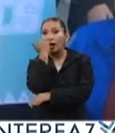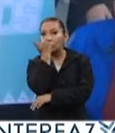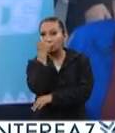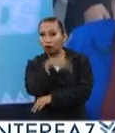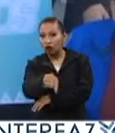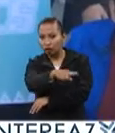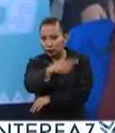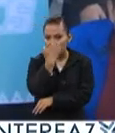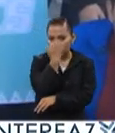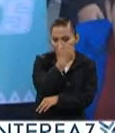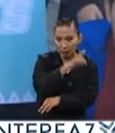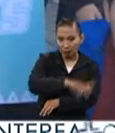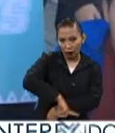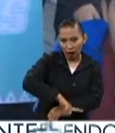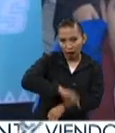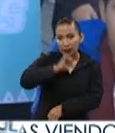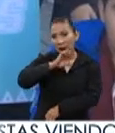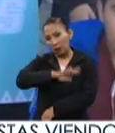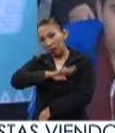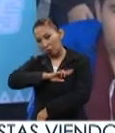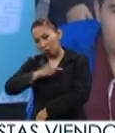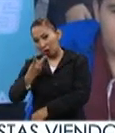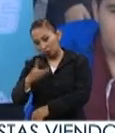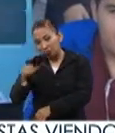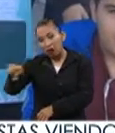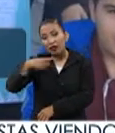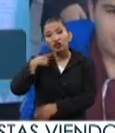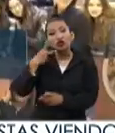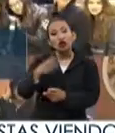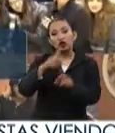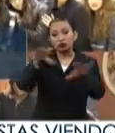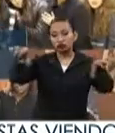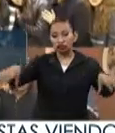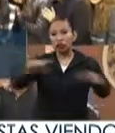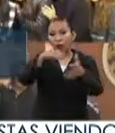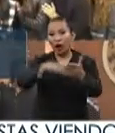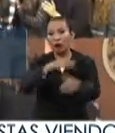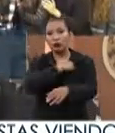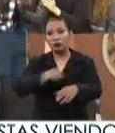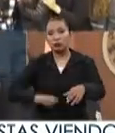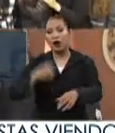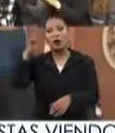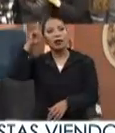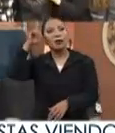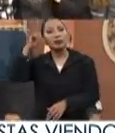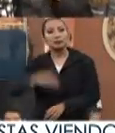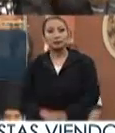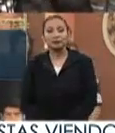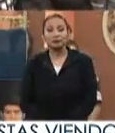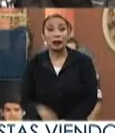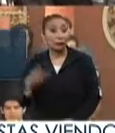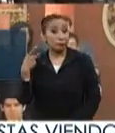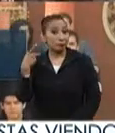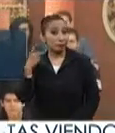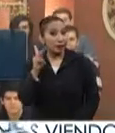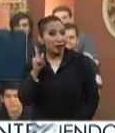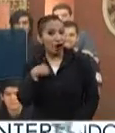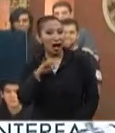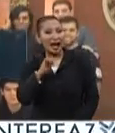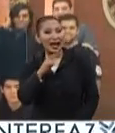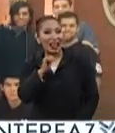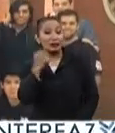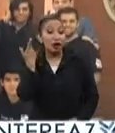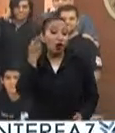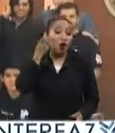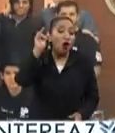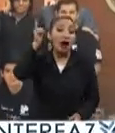estudiantes, tanto de escuelas públicas como particulares, en 2 sedes diferentes en el municipio de Guadalupe. Sin embargo, Ángel espera